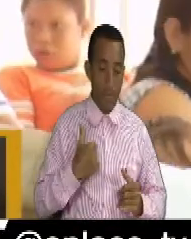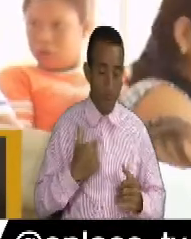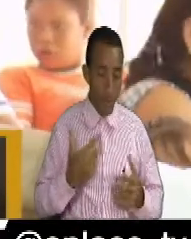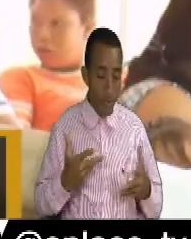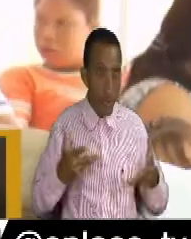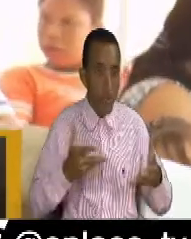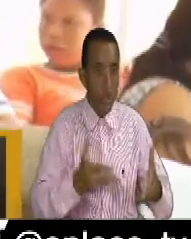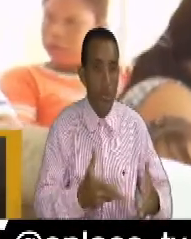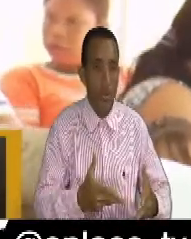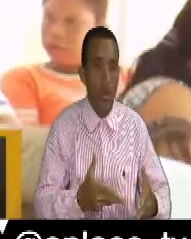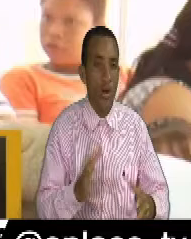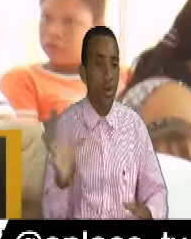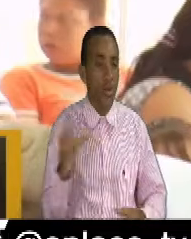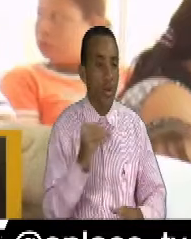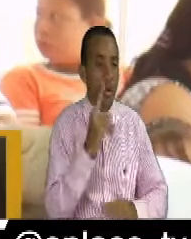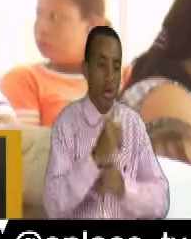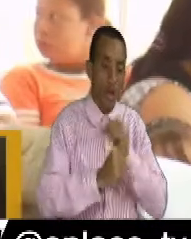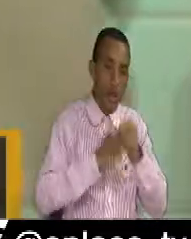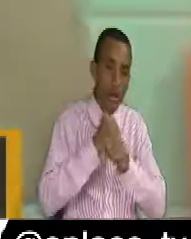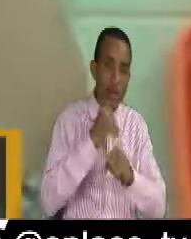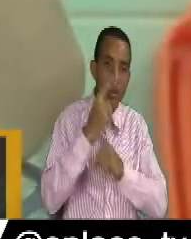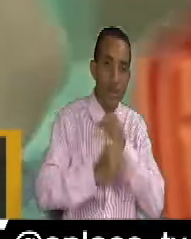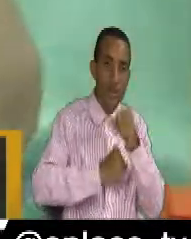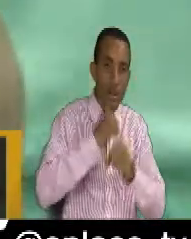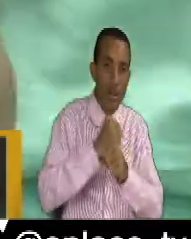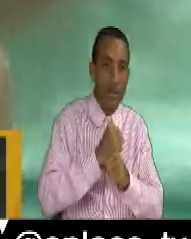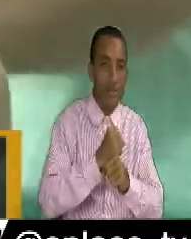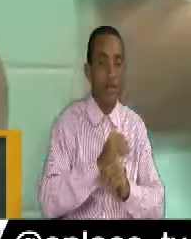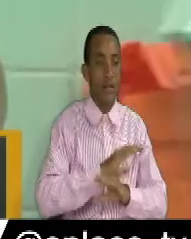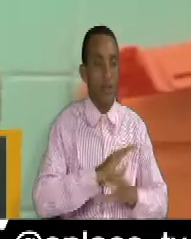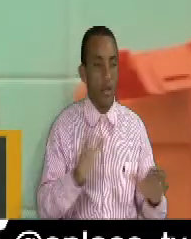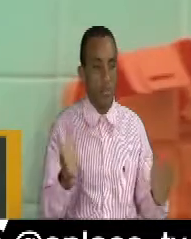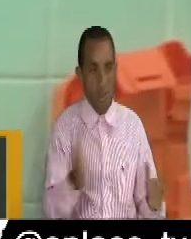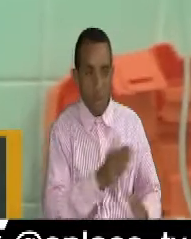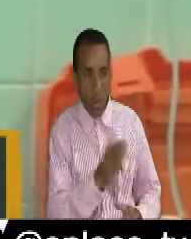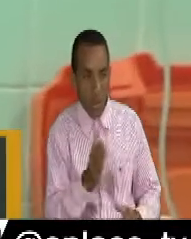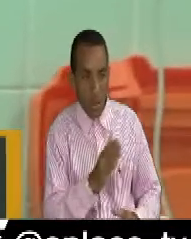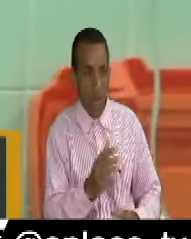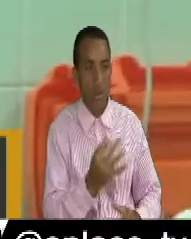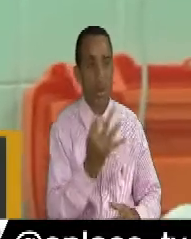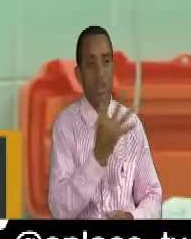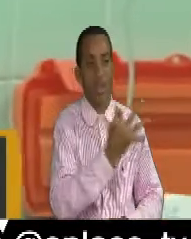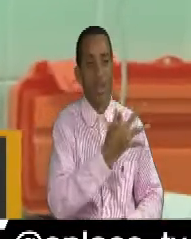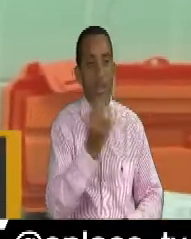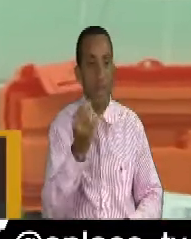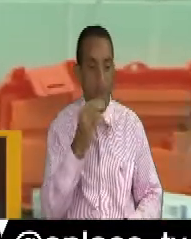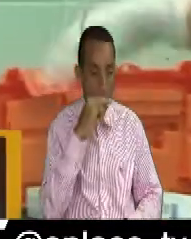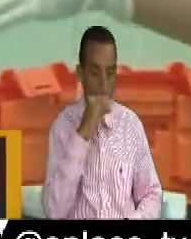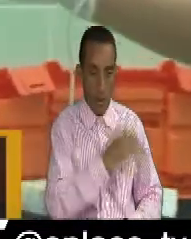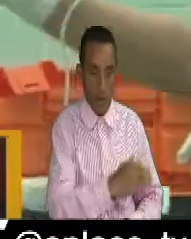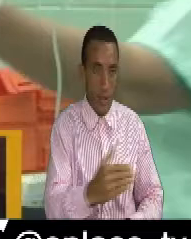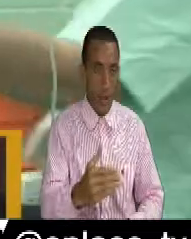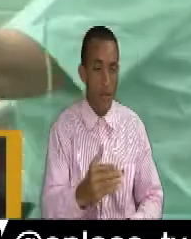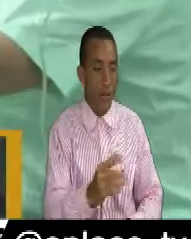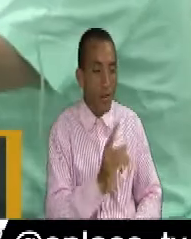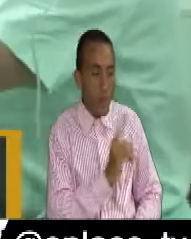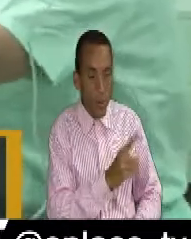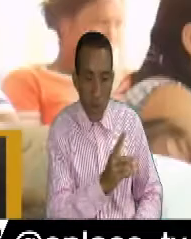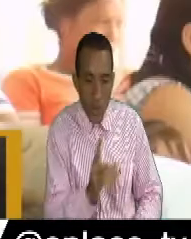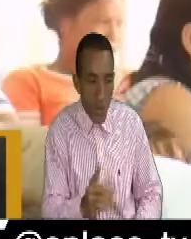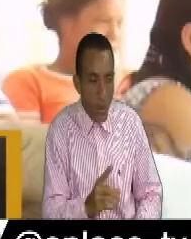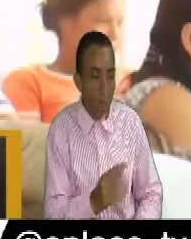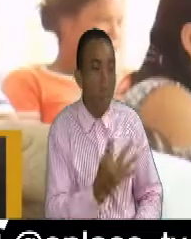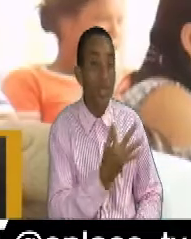estamos poniendo todos los años, ya por lo menos suman como unos 300 niños que los hemos podido sacar de ese